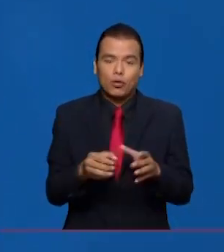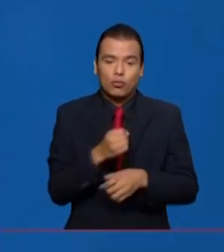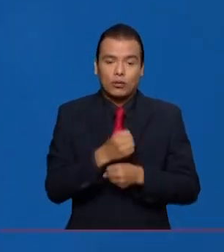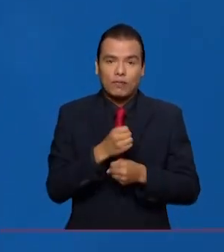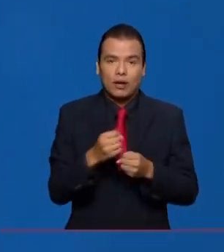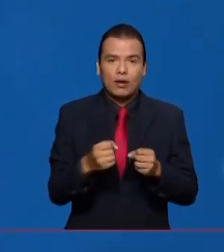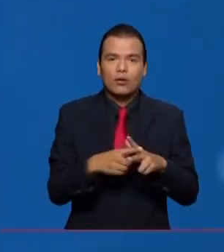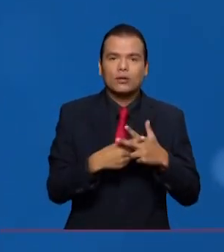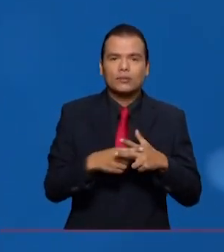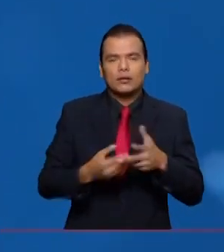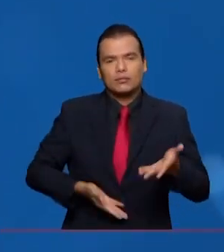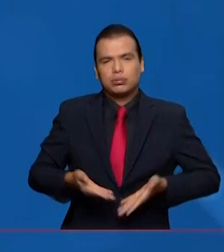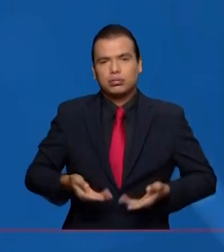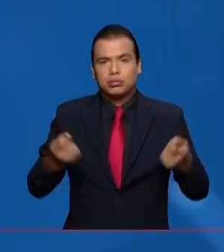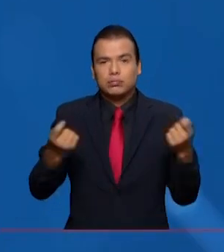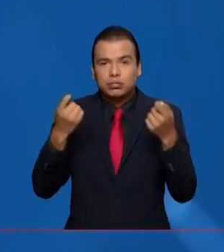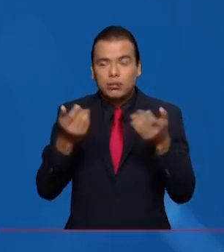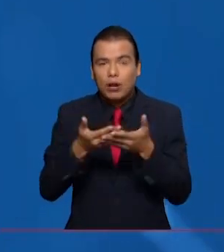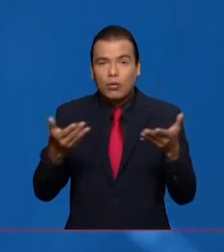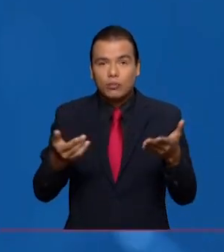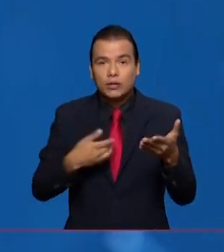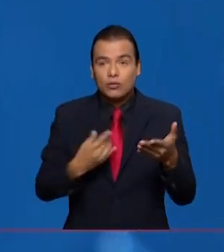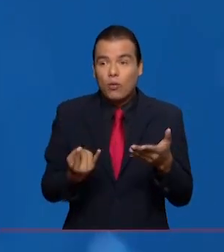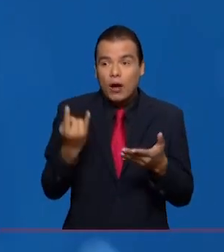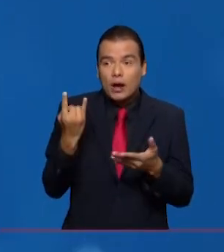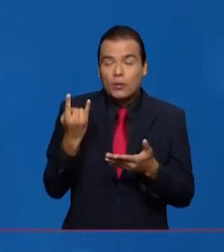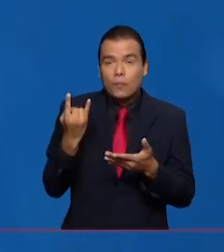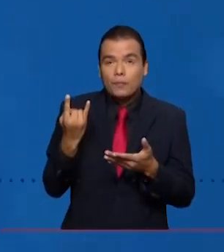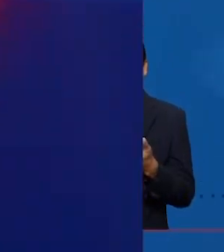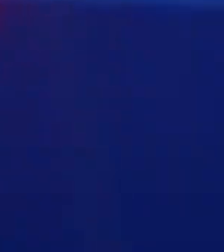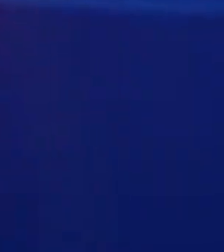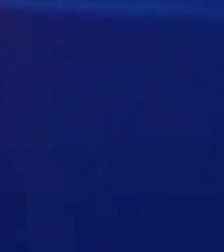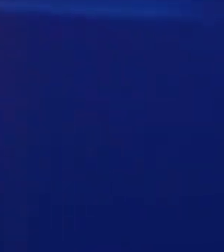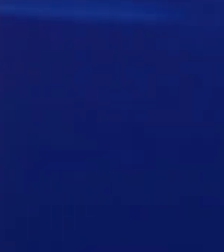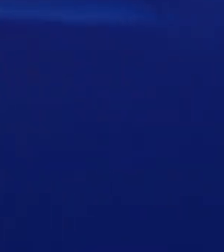buenas tardes. Ya las autoridades están al tanto. ¿Qué dicen?